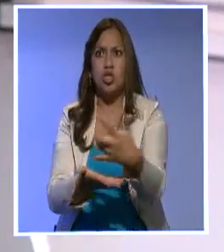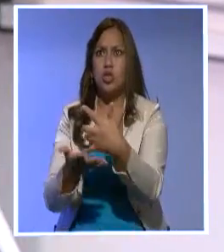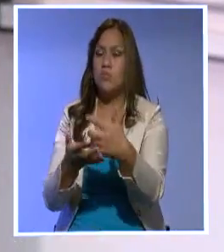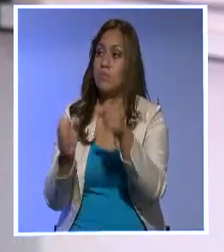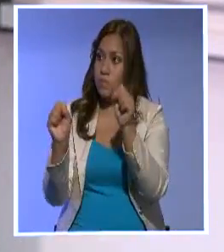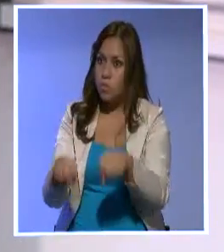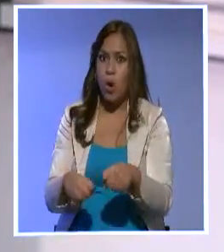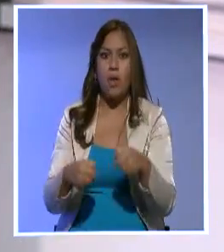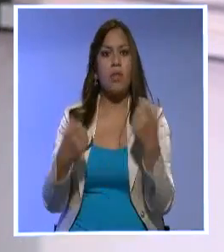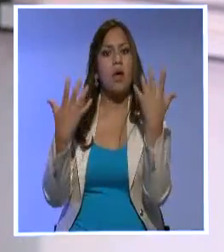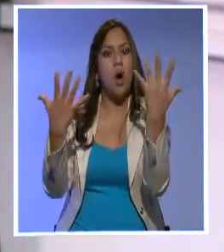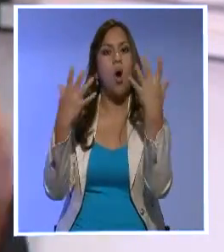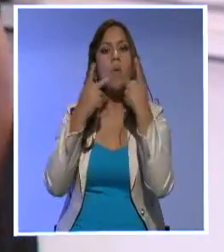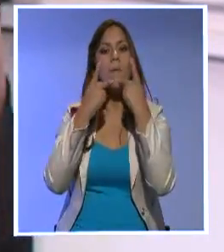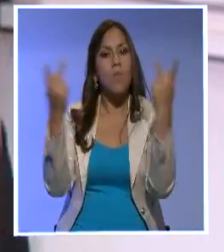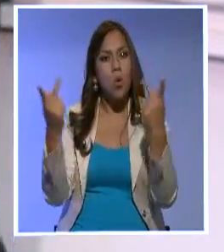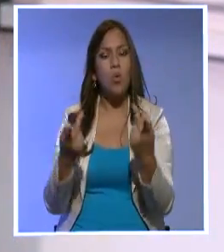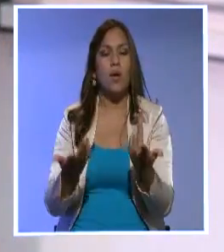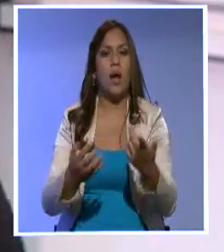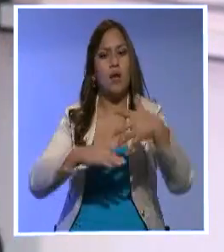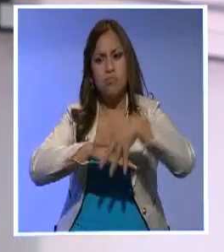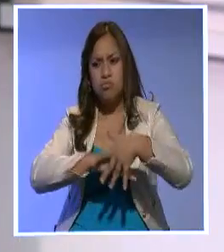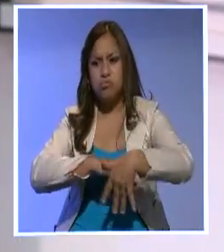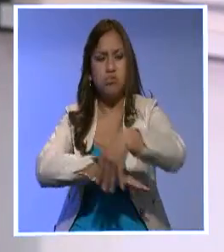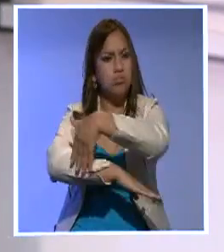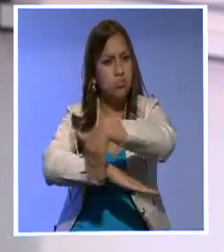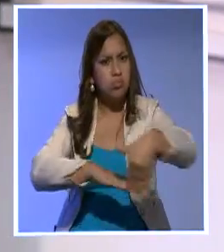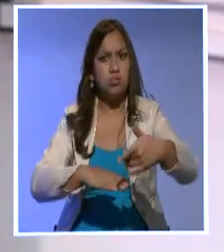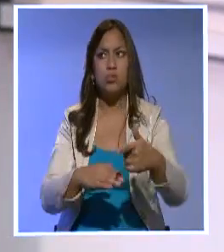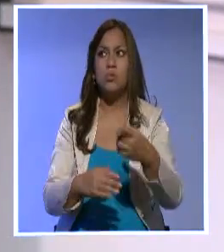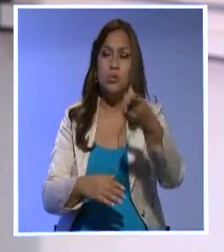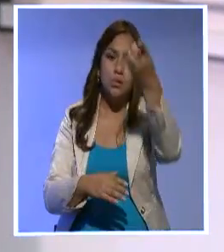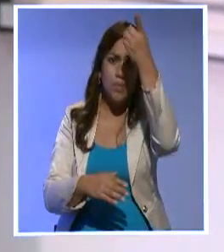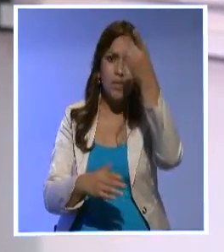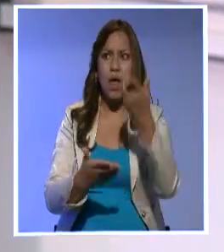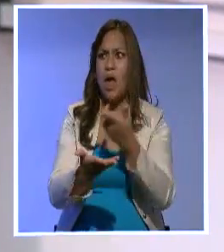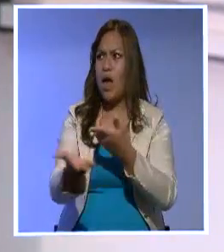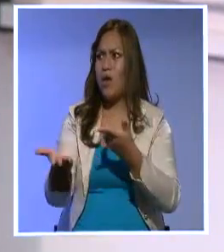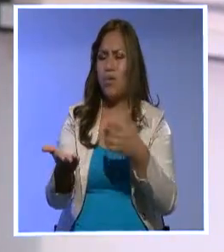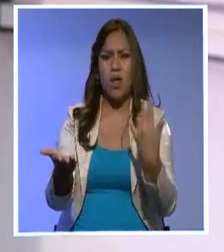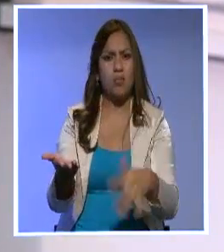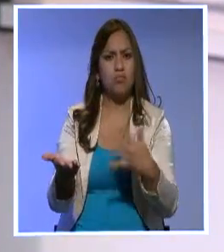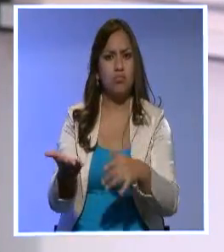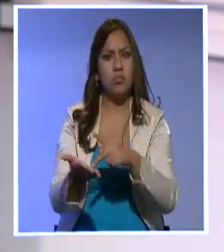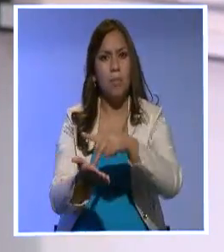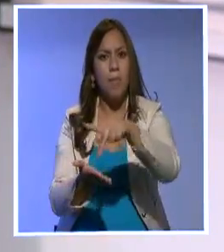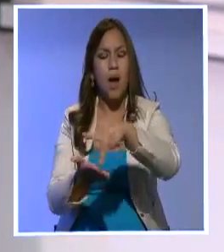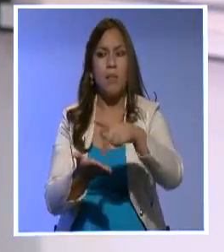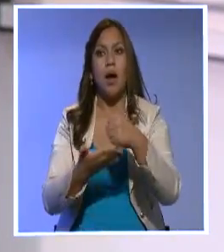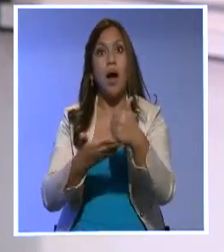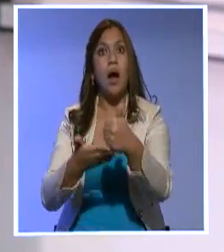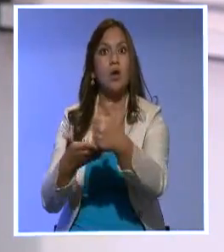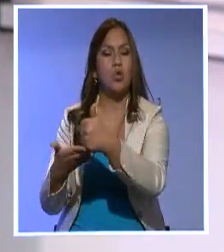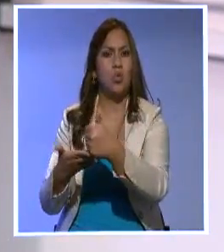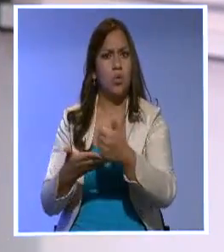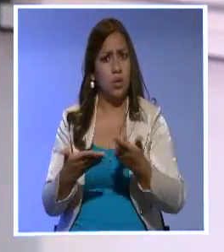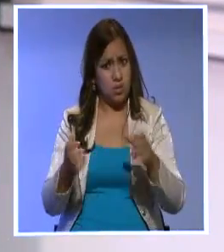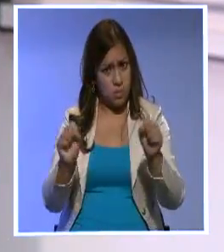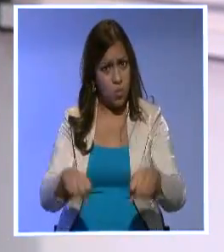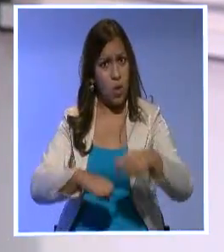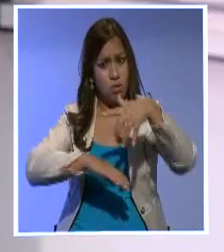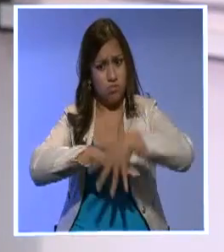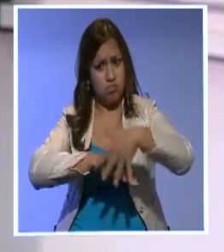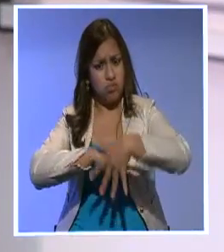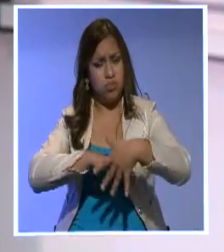inversión pública regeneración urbana pago de deuda social a su ciudadanía a través de sistemas adecuados de agua potable y alcantarillado